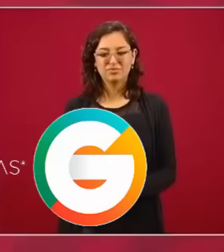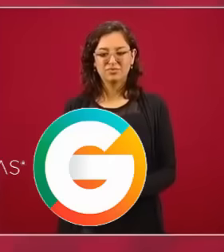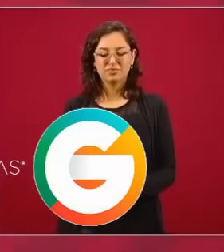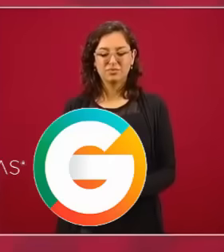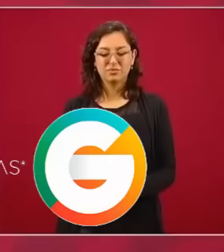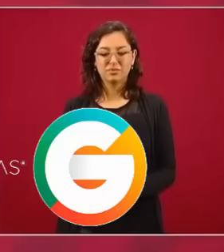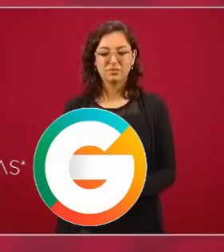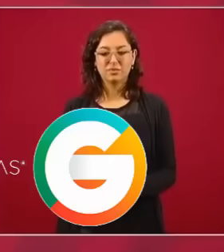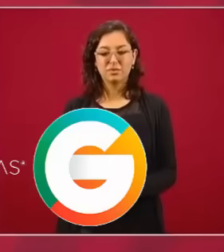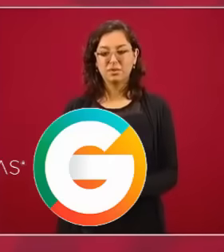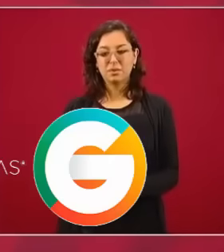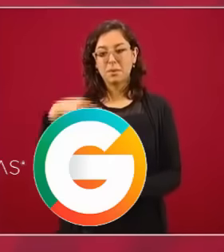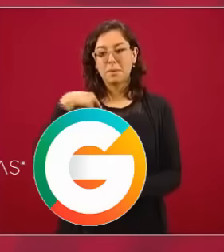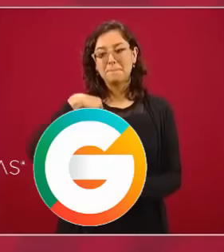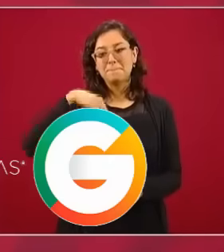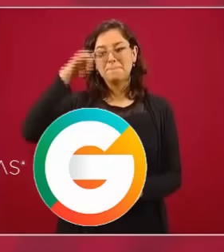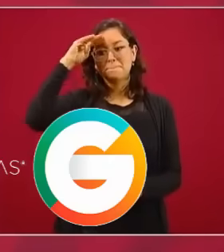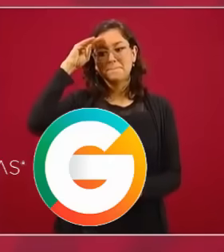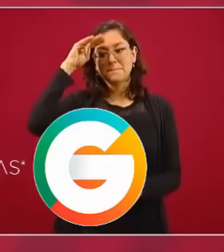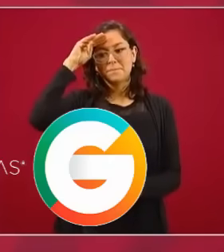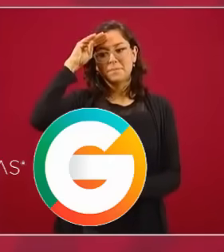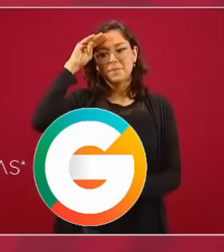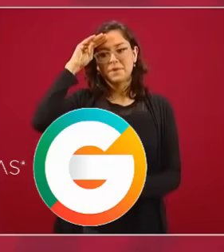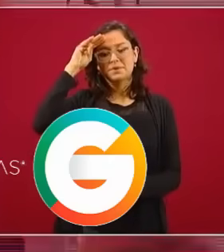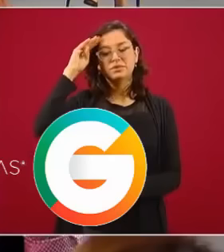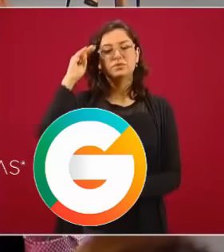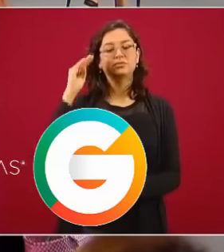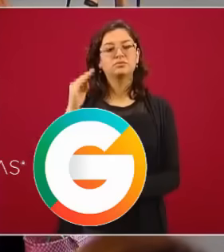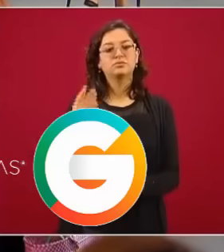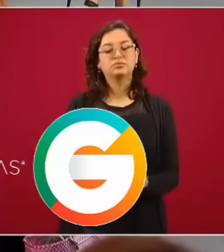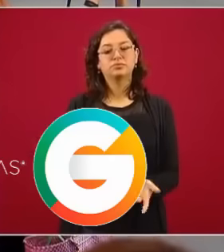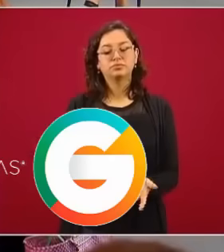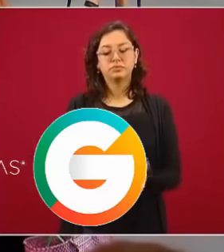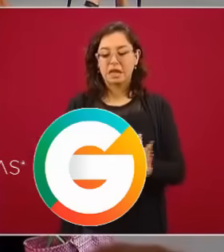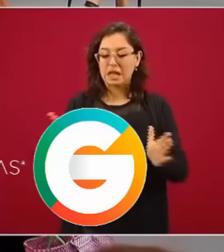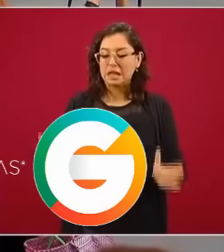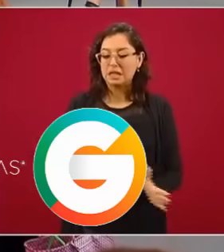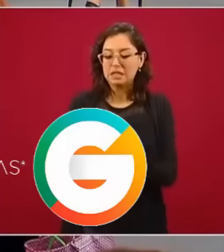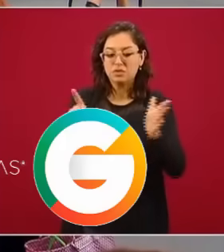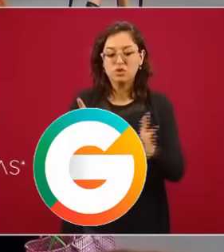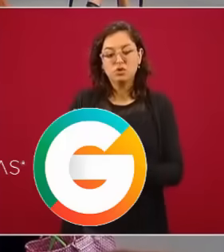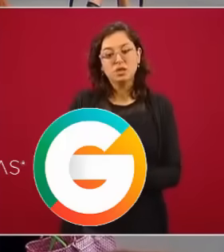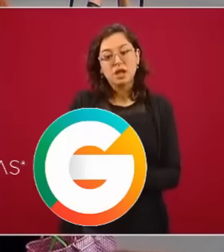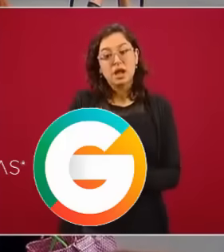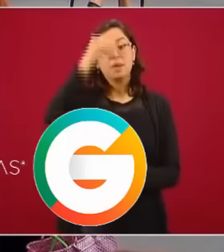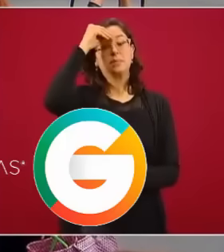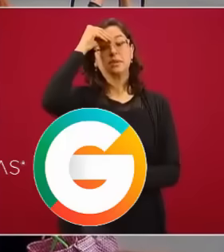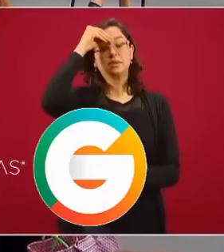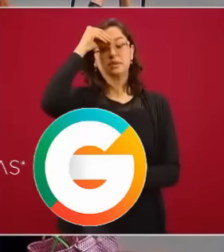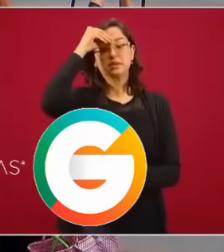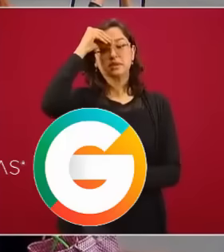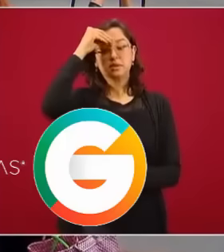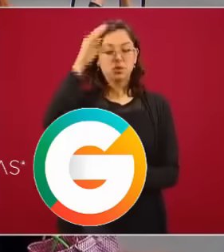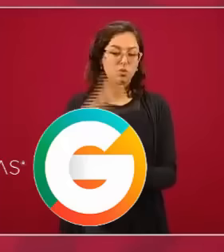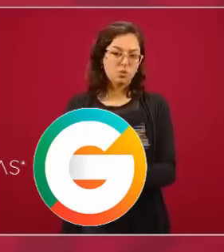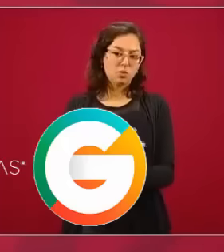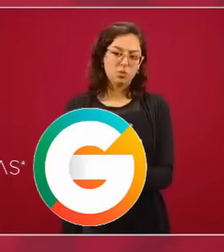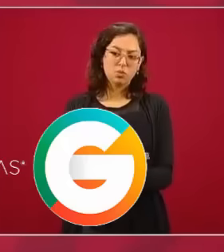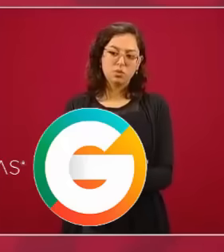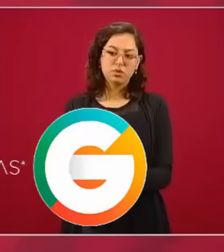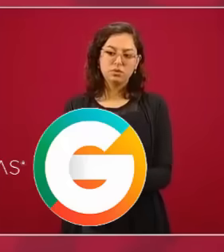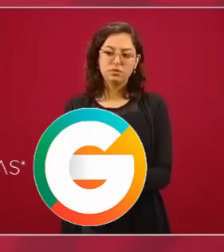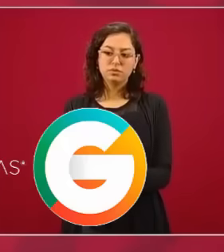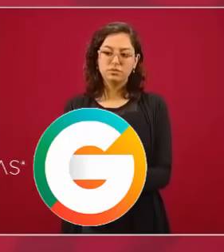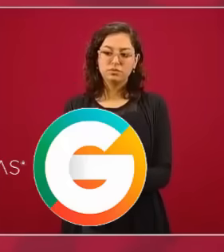debe uno de sacar como lección, como enseñanza, es de que